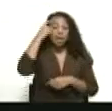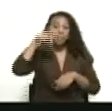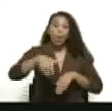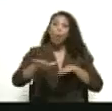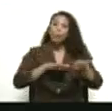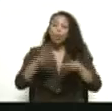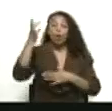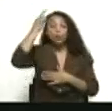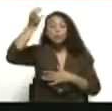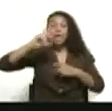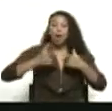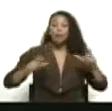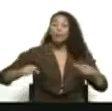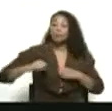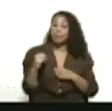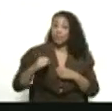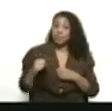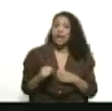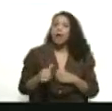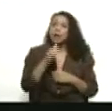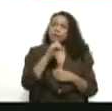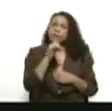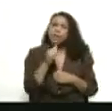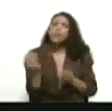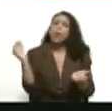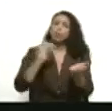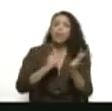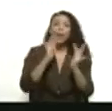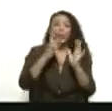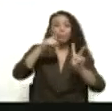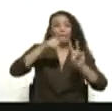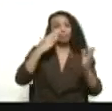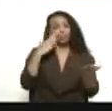del Consejo General de Policía. Con la información, retornamos a los estudios. Adelante.